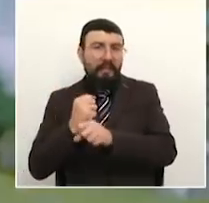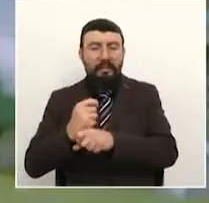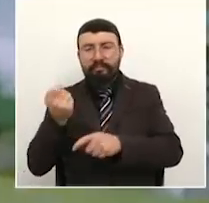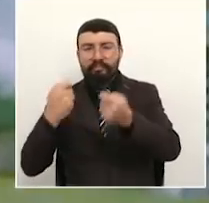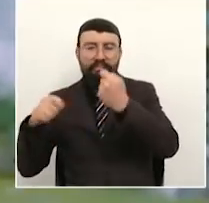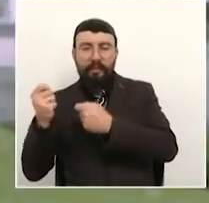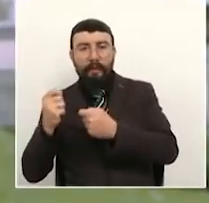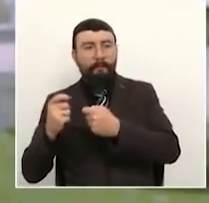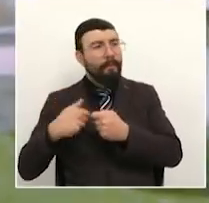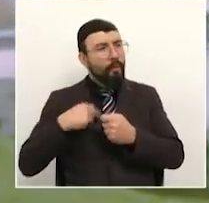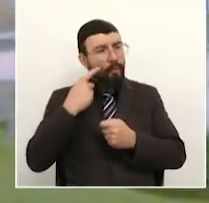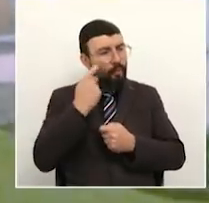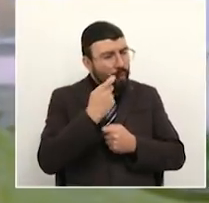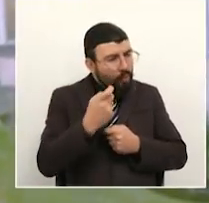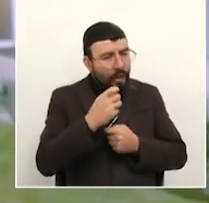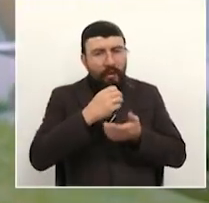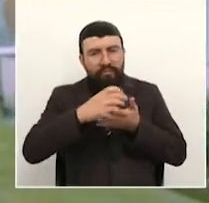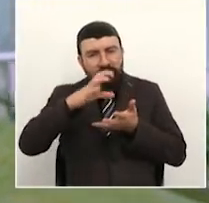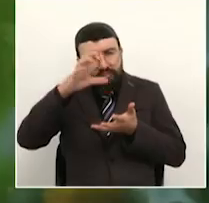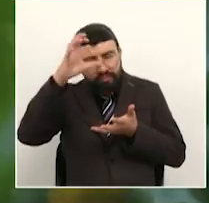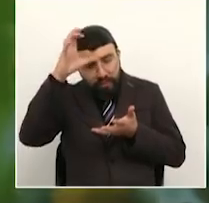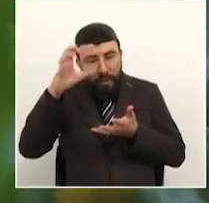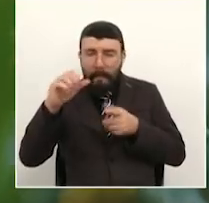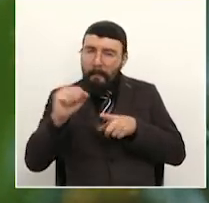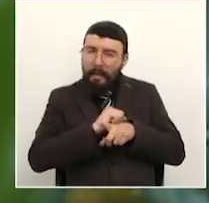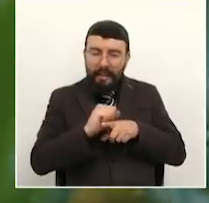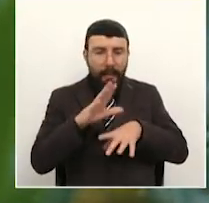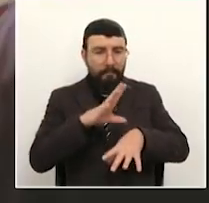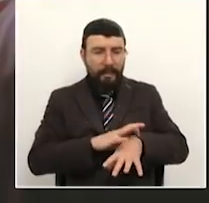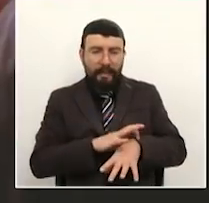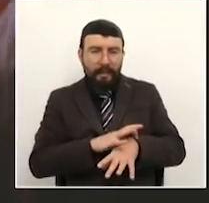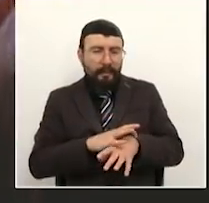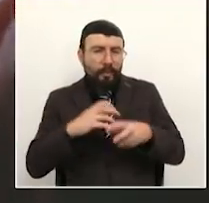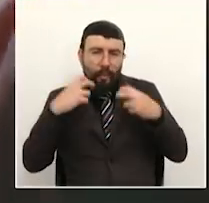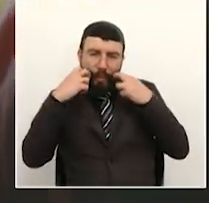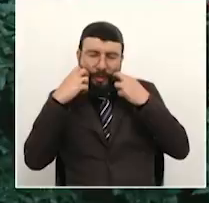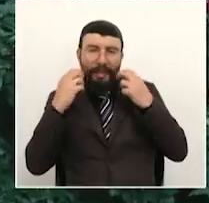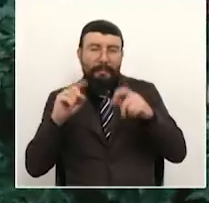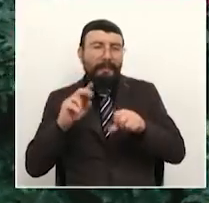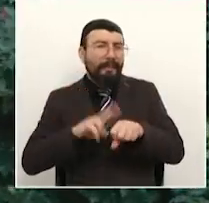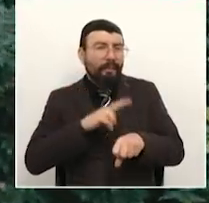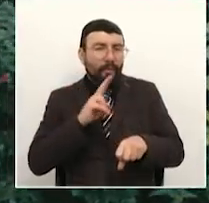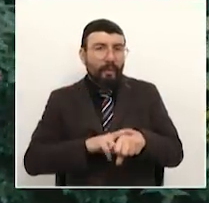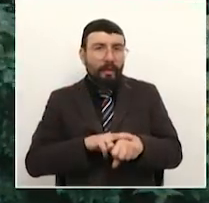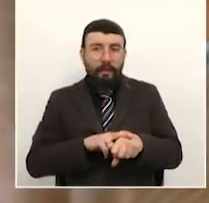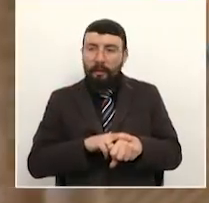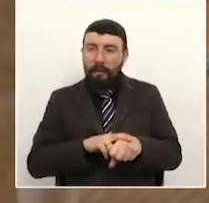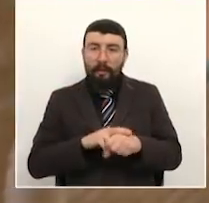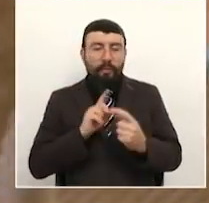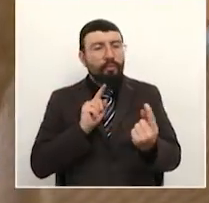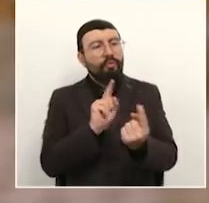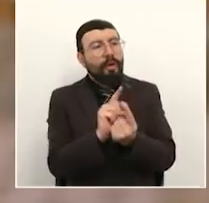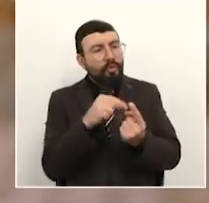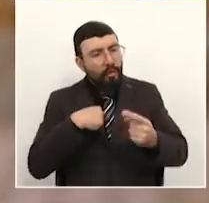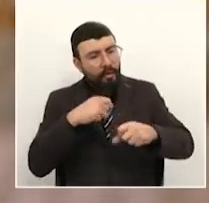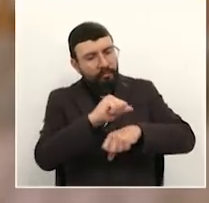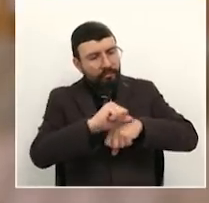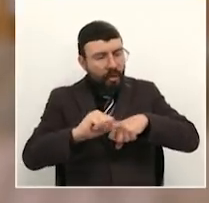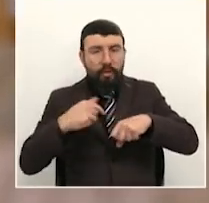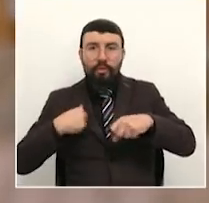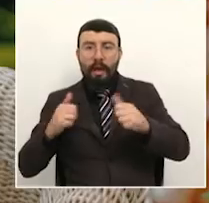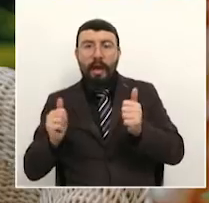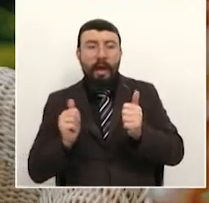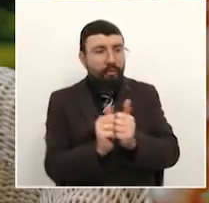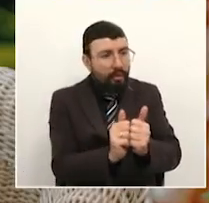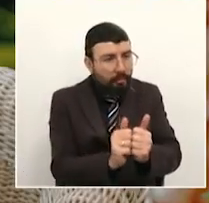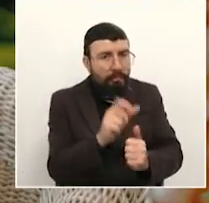conocimientos para una práctica médica más humana y más natural en una de las cirugías que entrada como ayudante teníamos que amputar la pierna